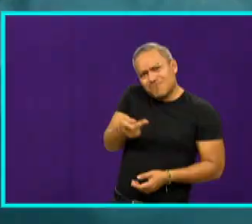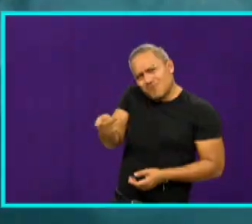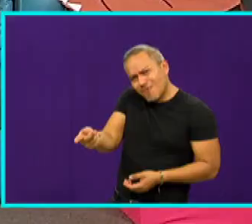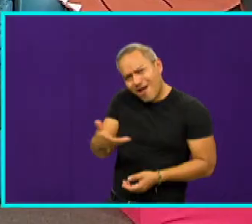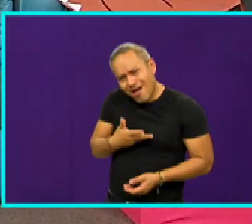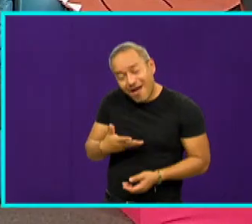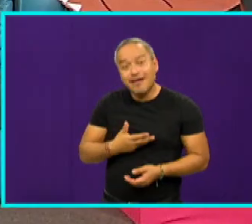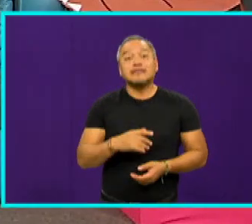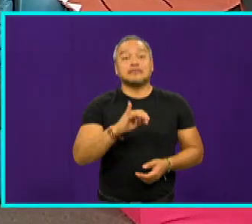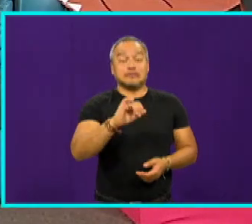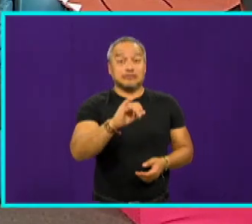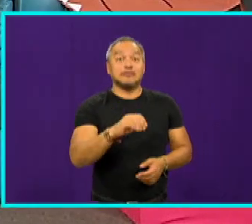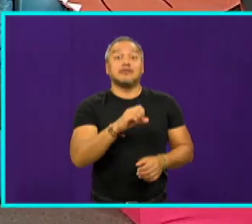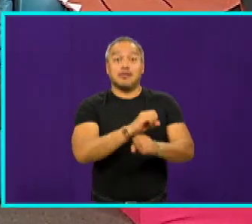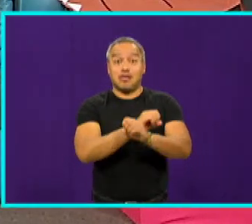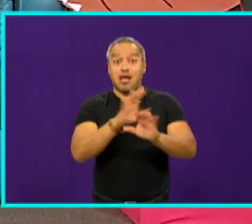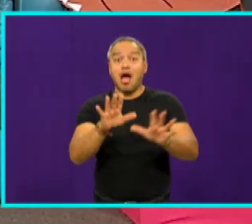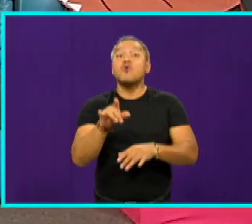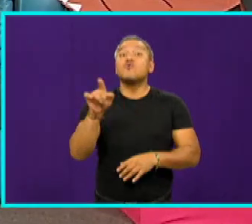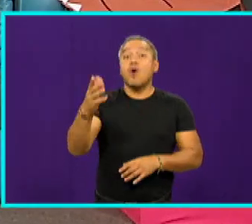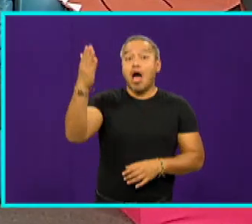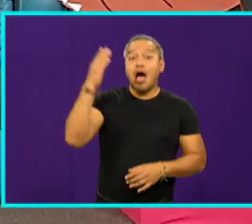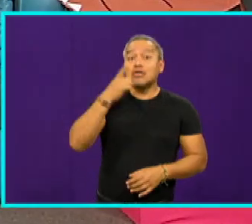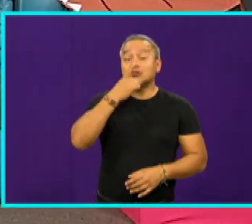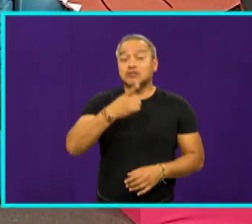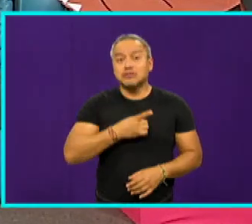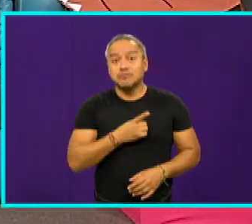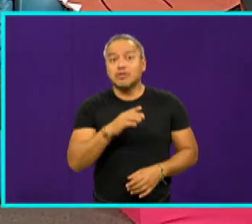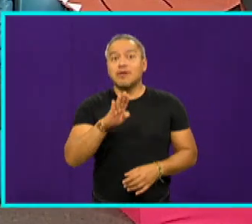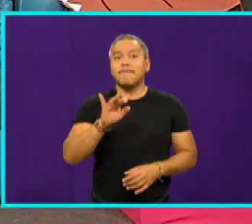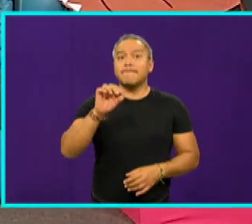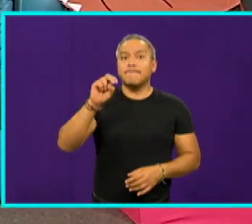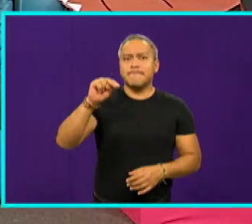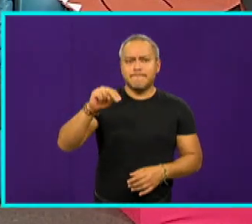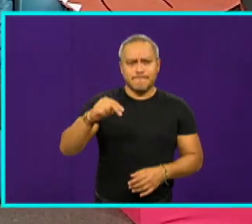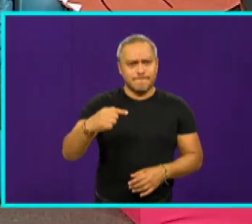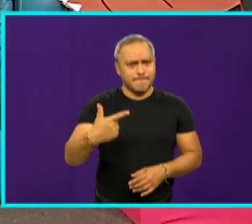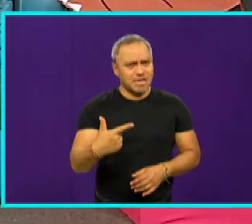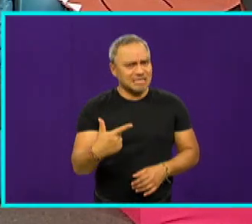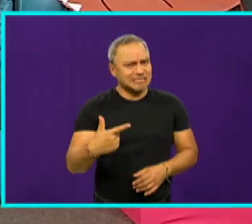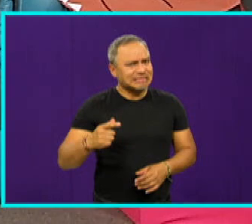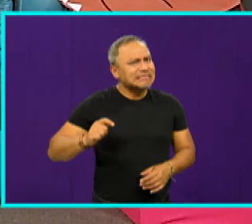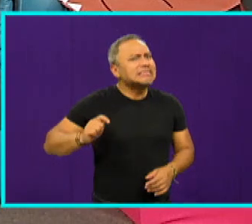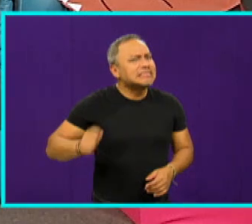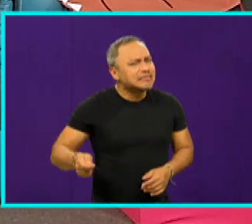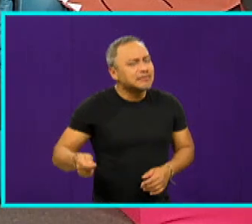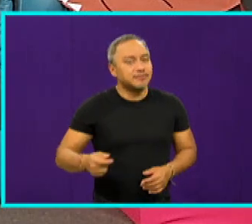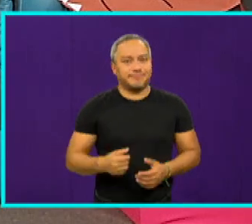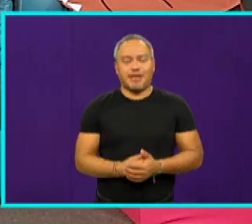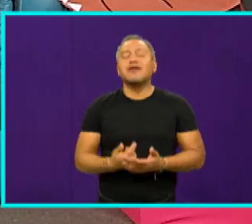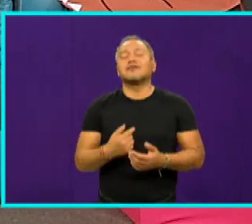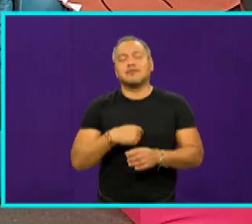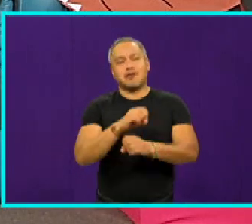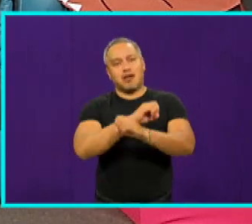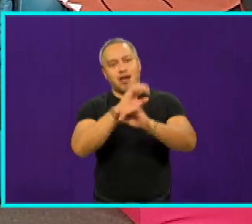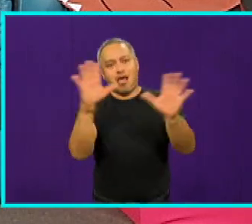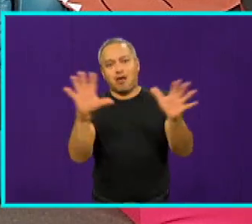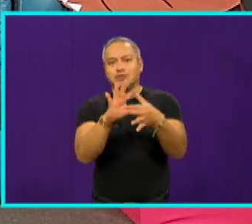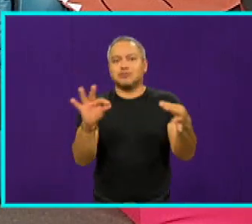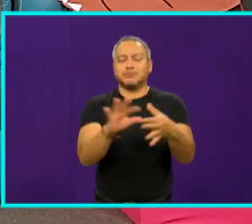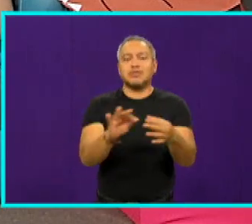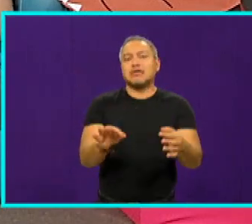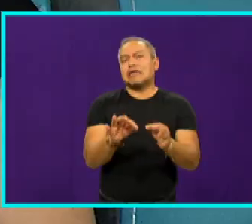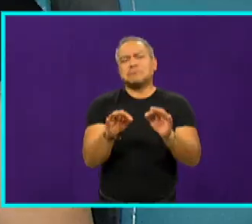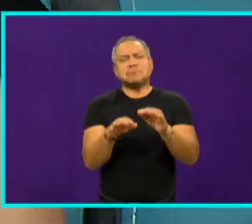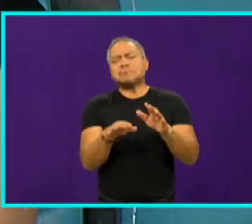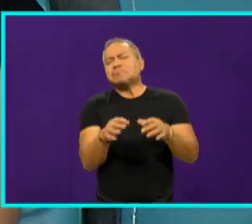Bueno, es que cuando usted dijo del Bing, me hizo la duda de qué es eso. Bueno, voy a explicar. Vamos a empezar por lo más